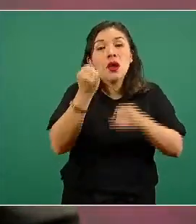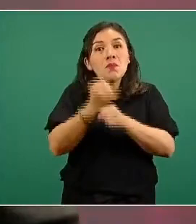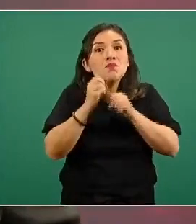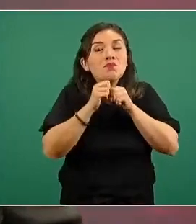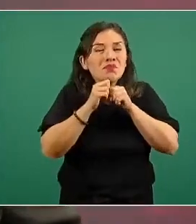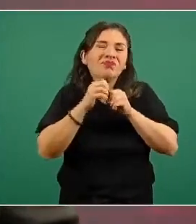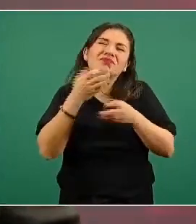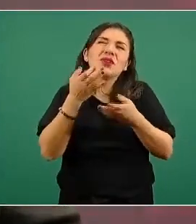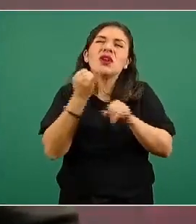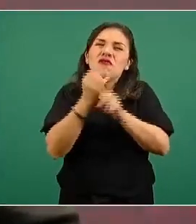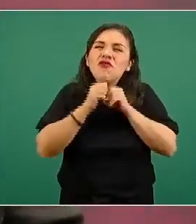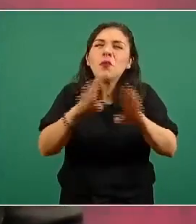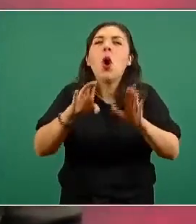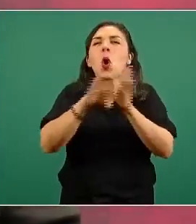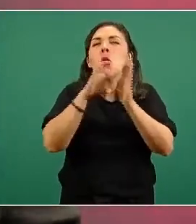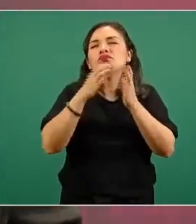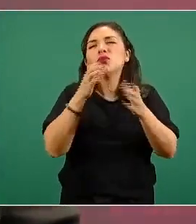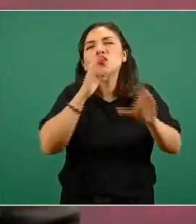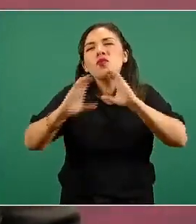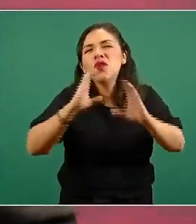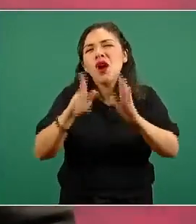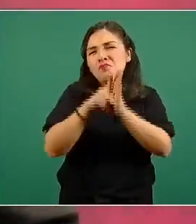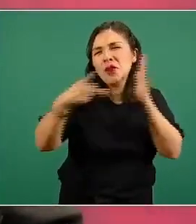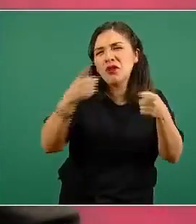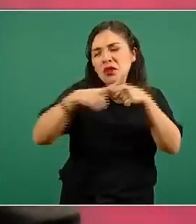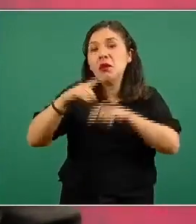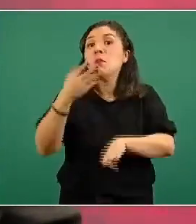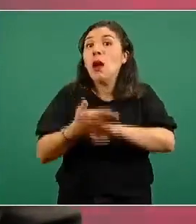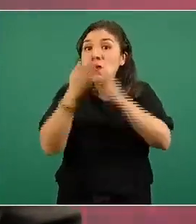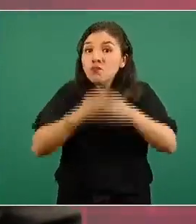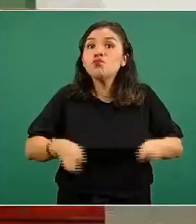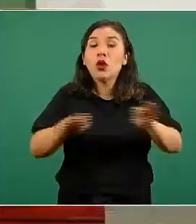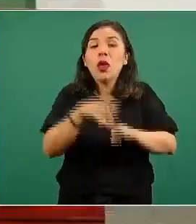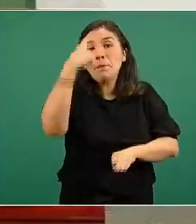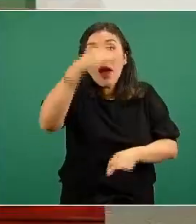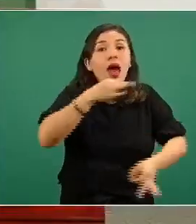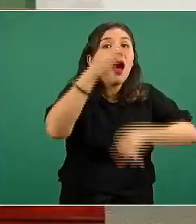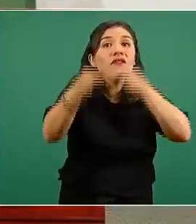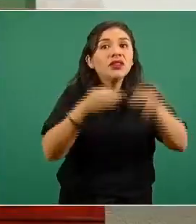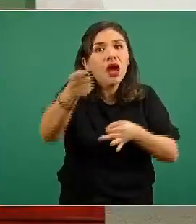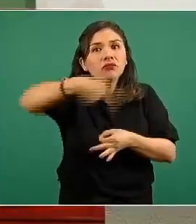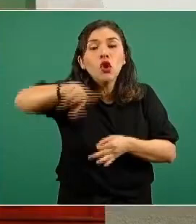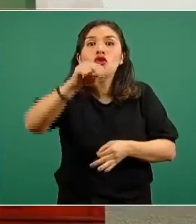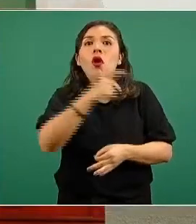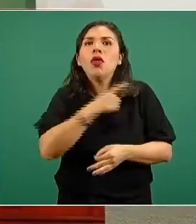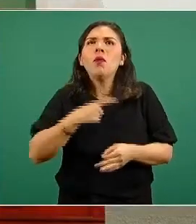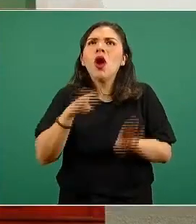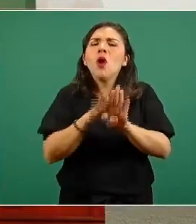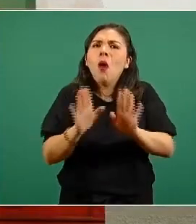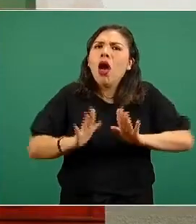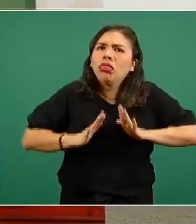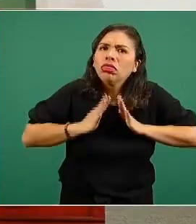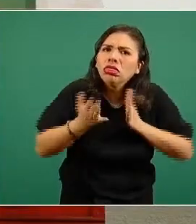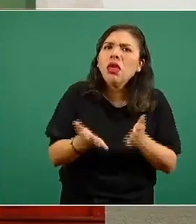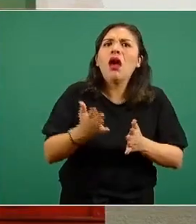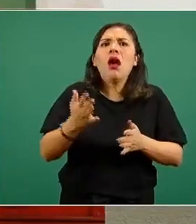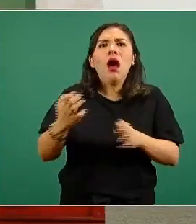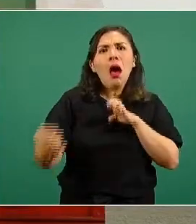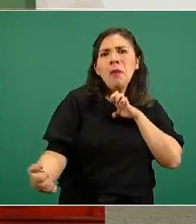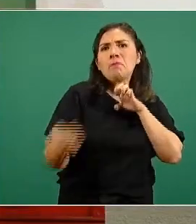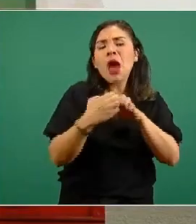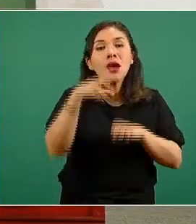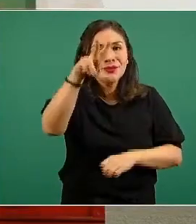papel importantísimo para decirle a toda la población que no se deje engañar. No se deje engañar. No hay venta